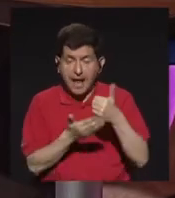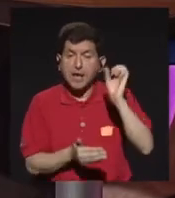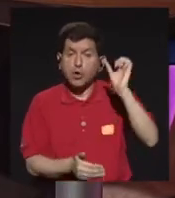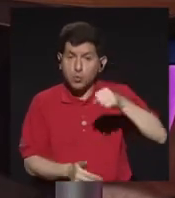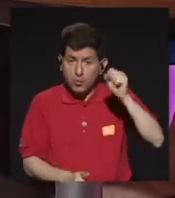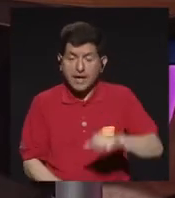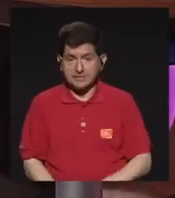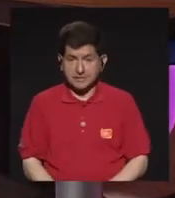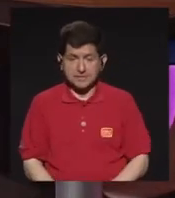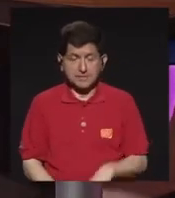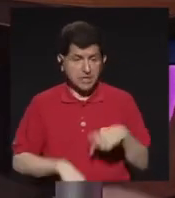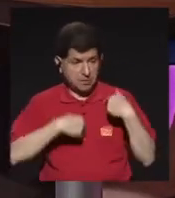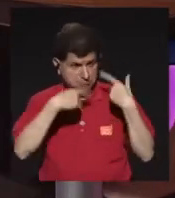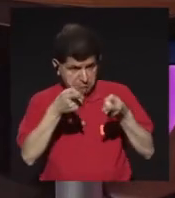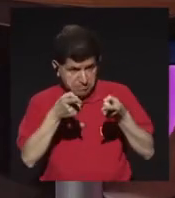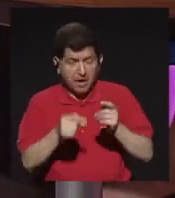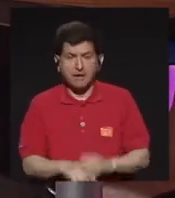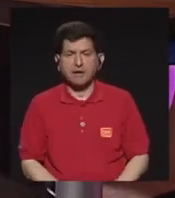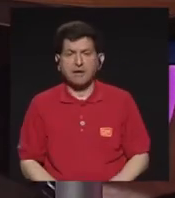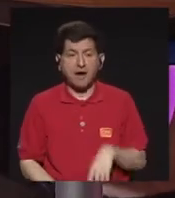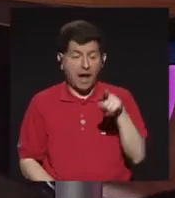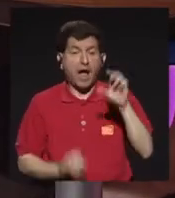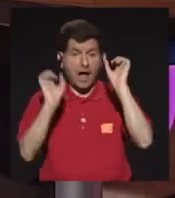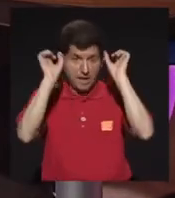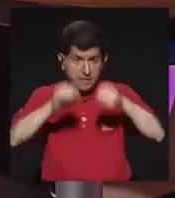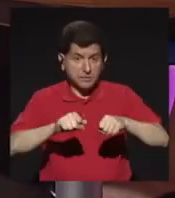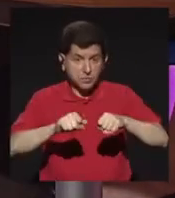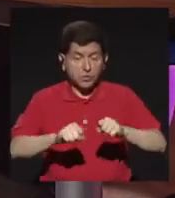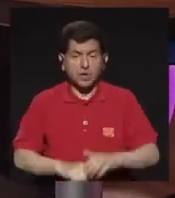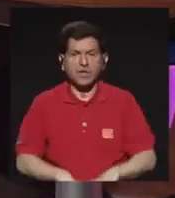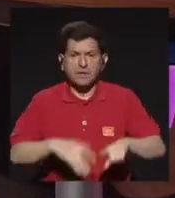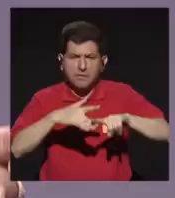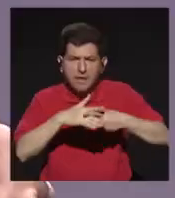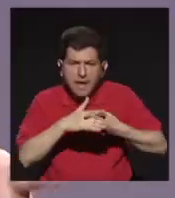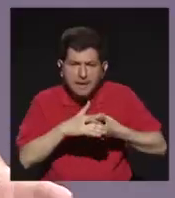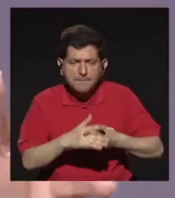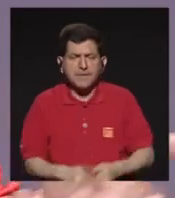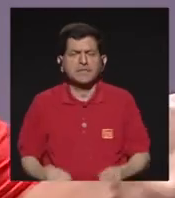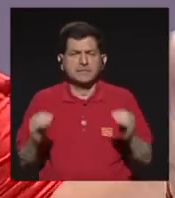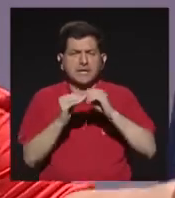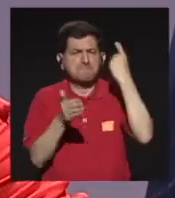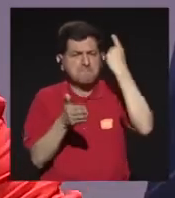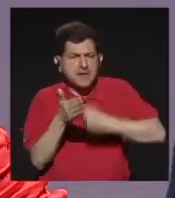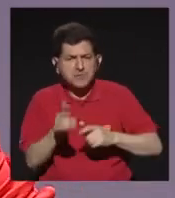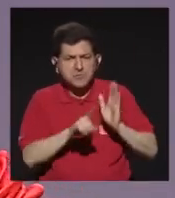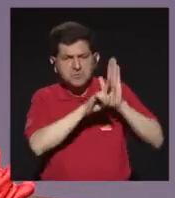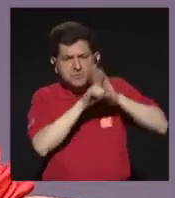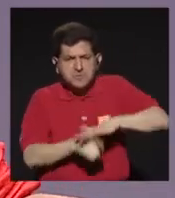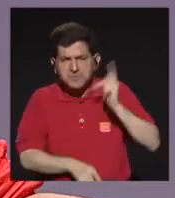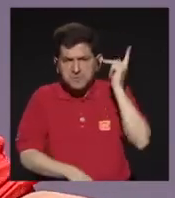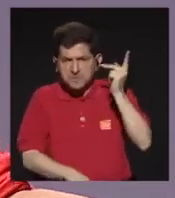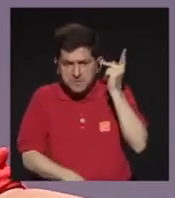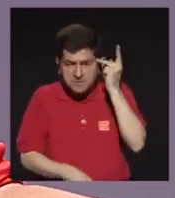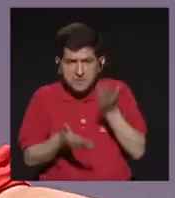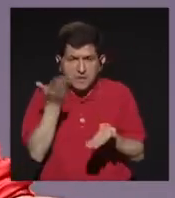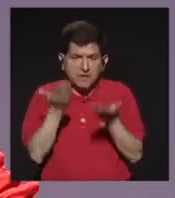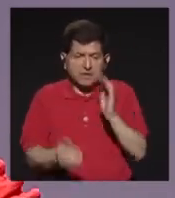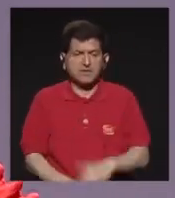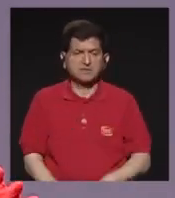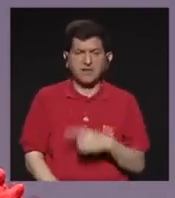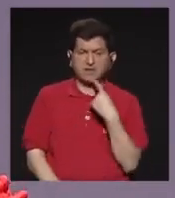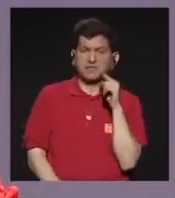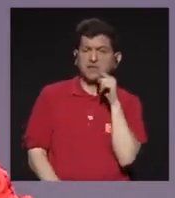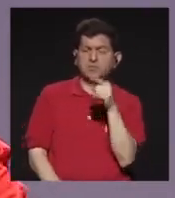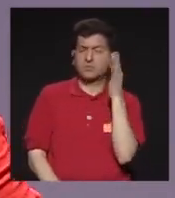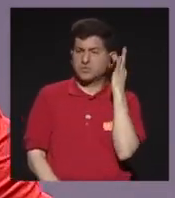que logran llegar, y entonces a esas que logran llegar, entonces empieza todavía más fuerte el acoso político, porque tal vez nos empiezan a decir,